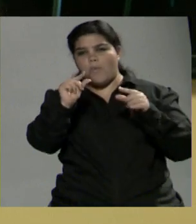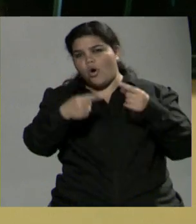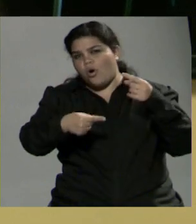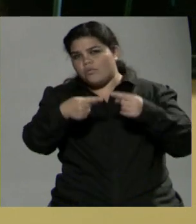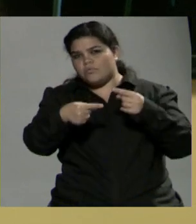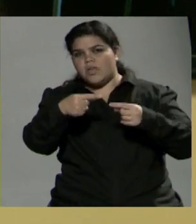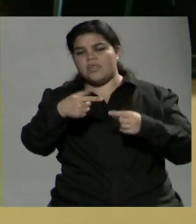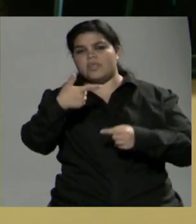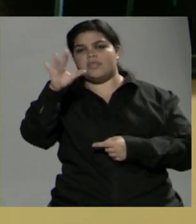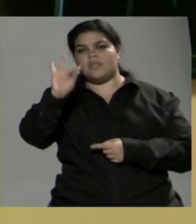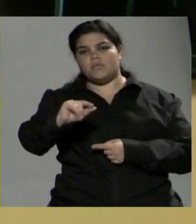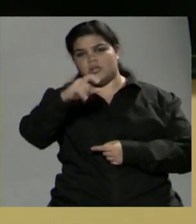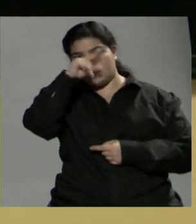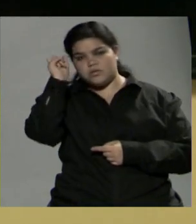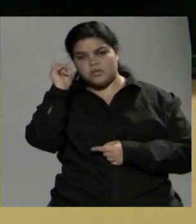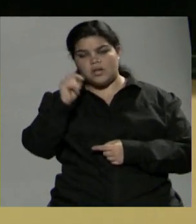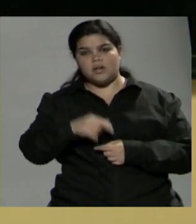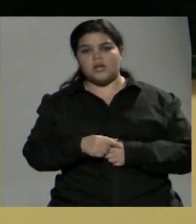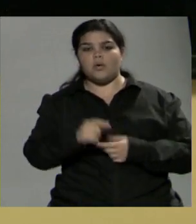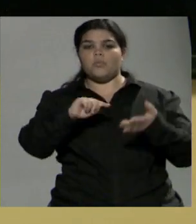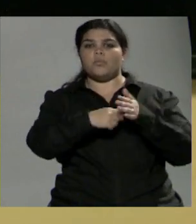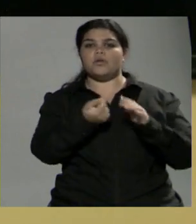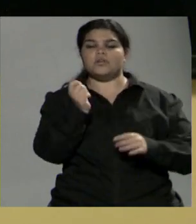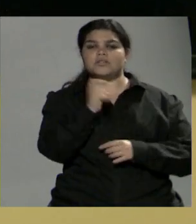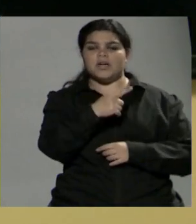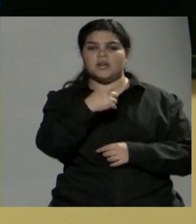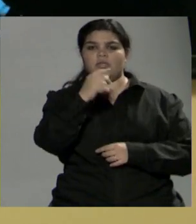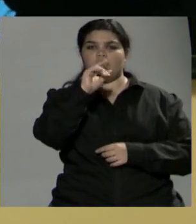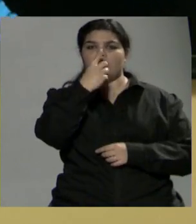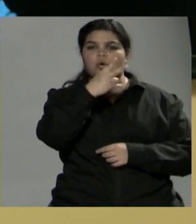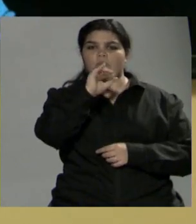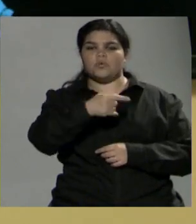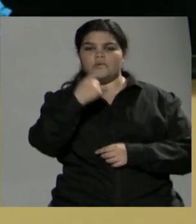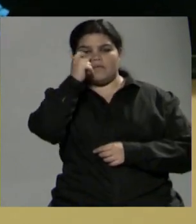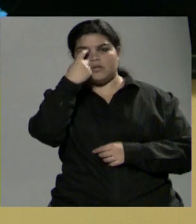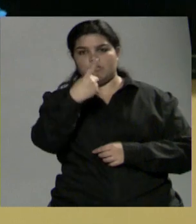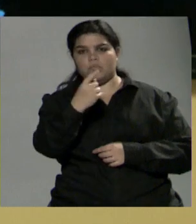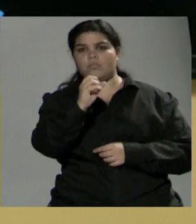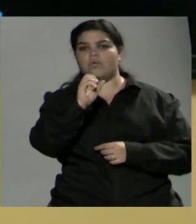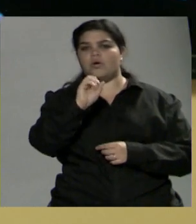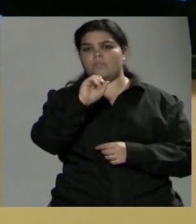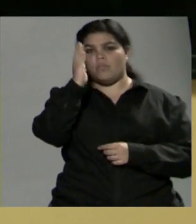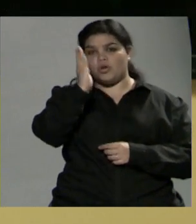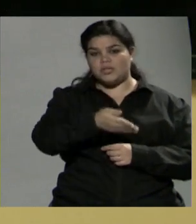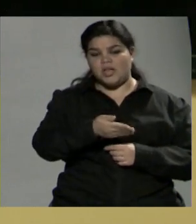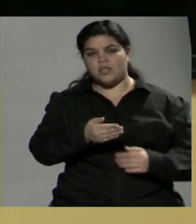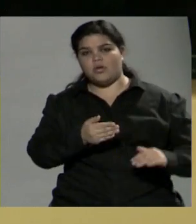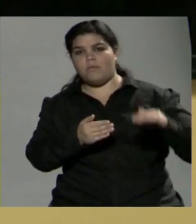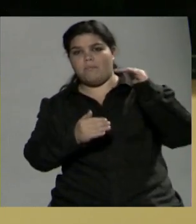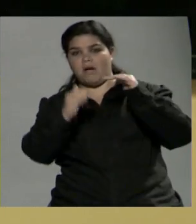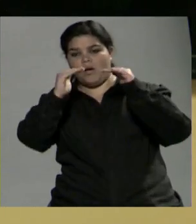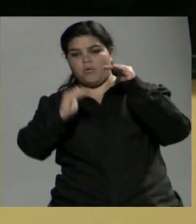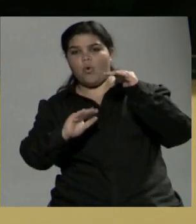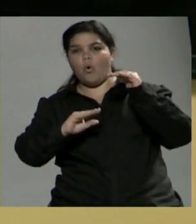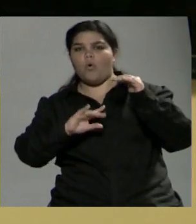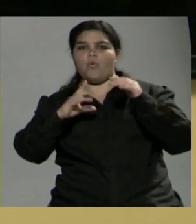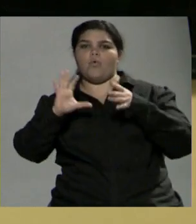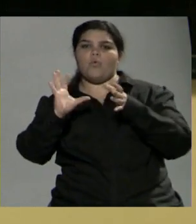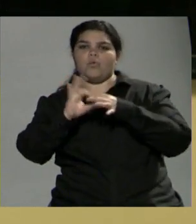diputados nacionales, en la que Buenos Aires superó por 2.21% los votos de Unidad Ciudadana